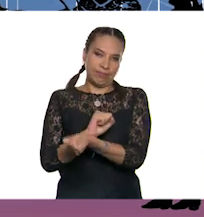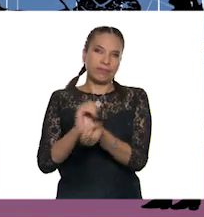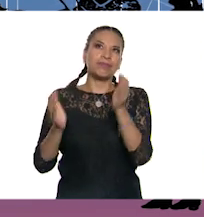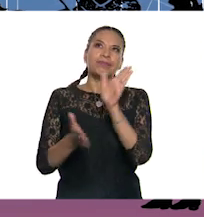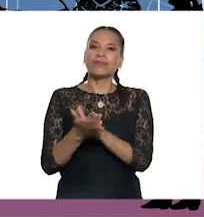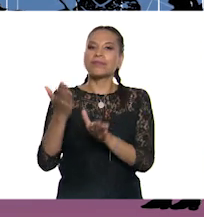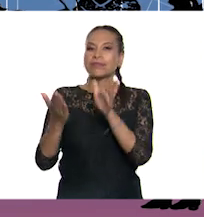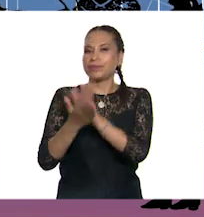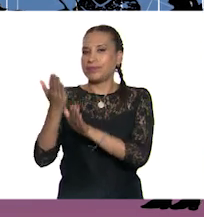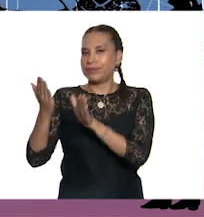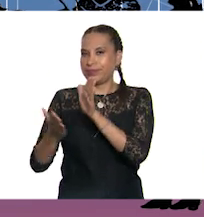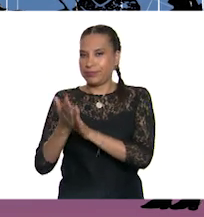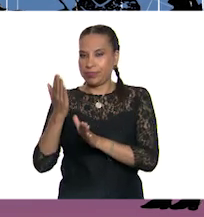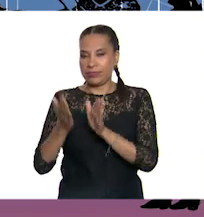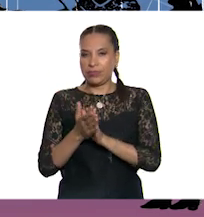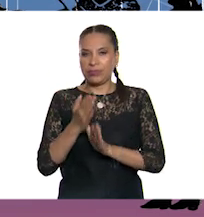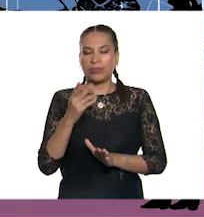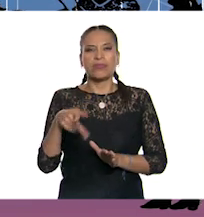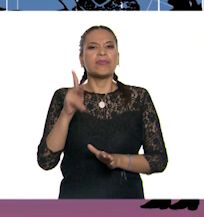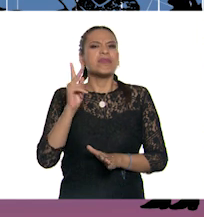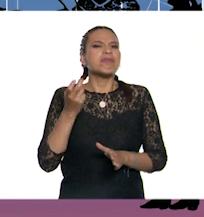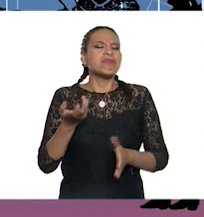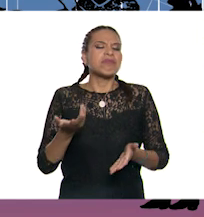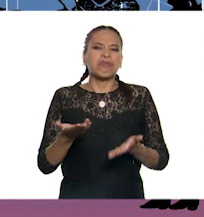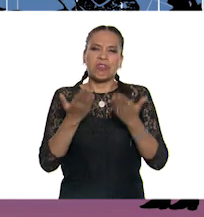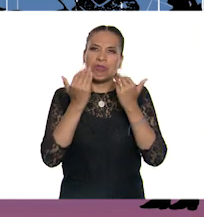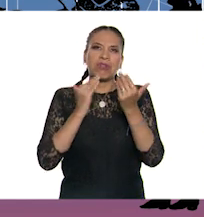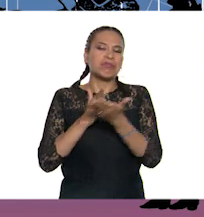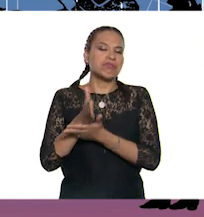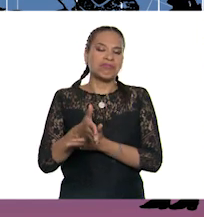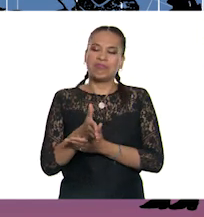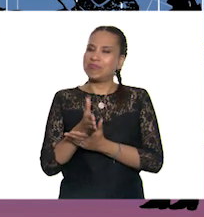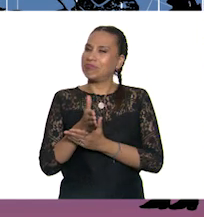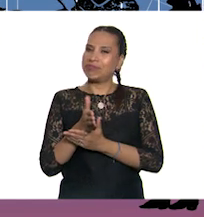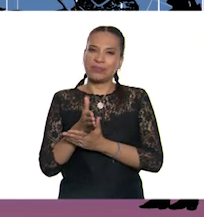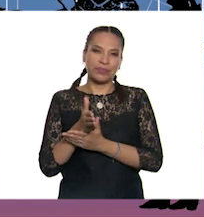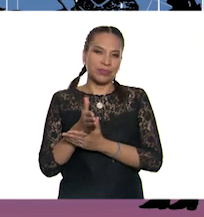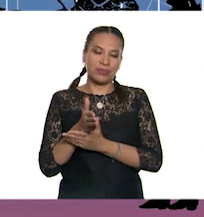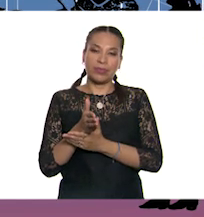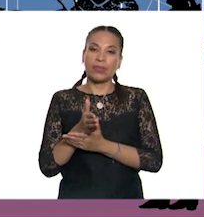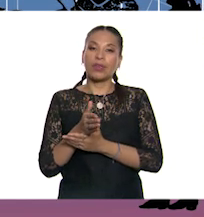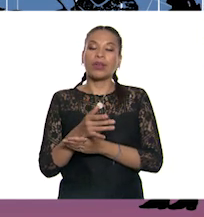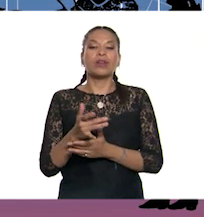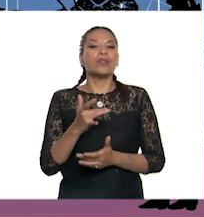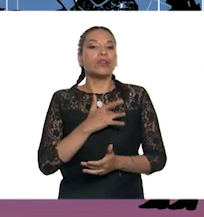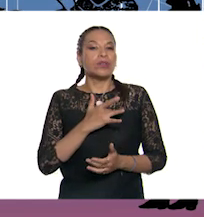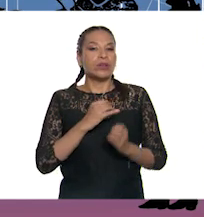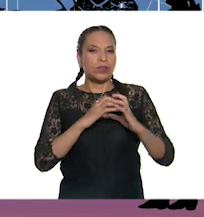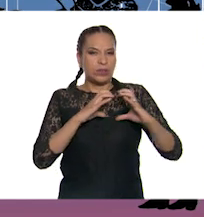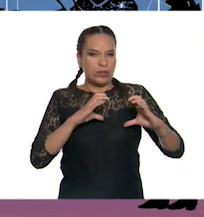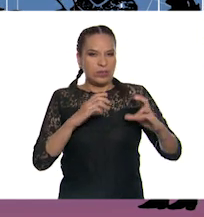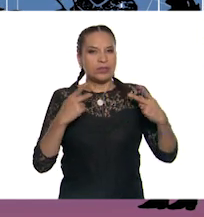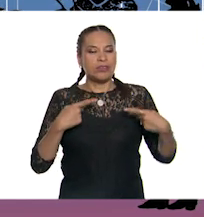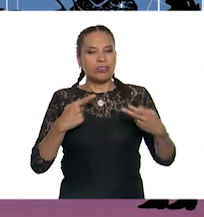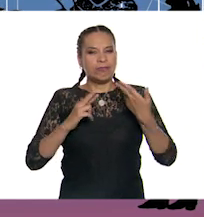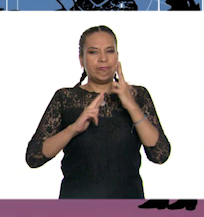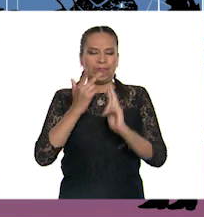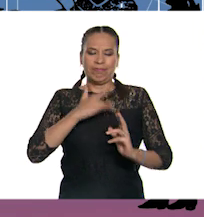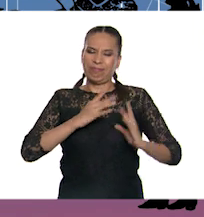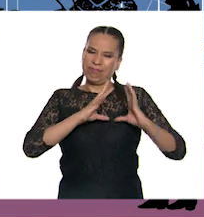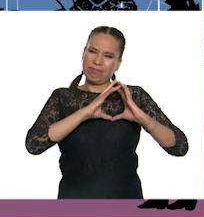habían construido, pero a los cuales no tenían acceso. El corazón del revolucionario se